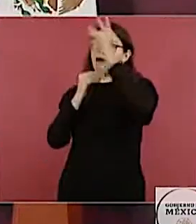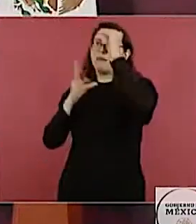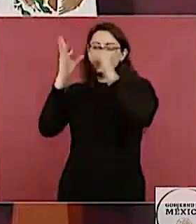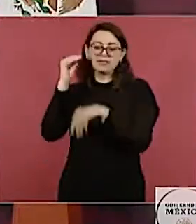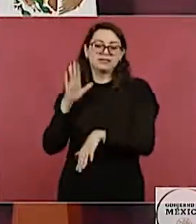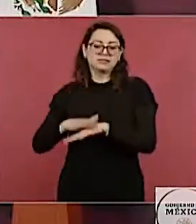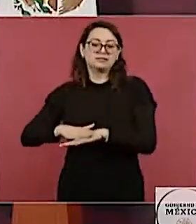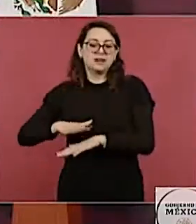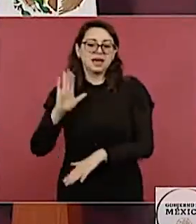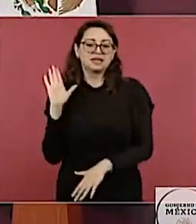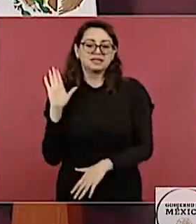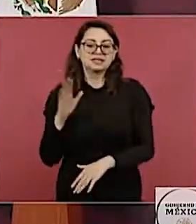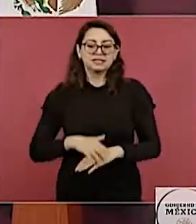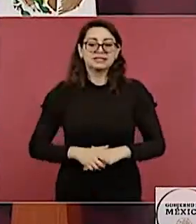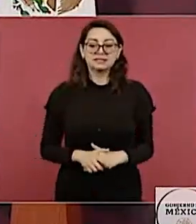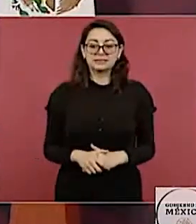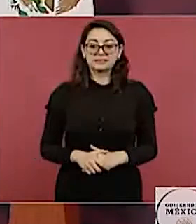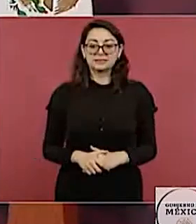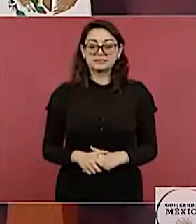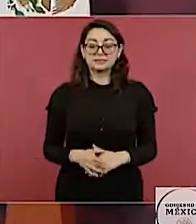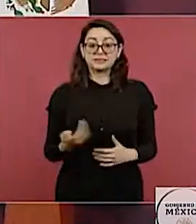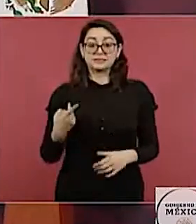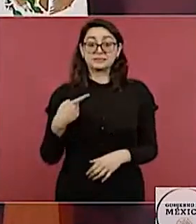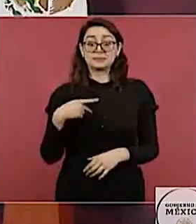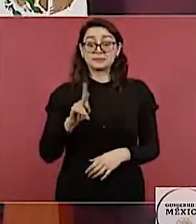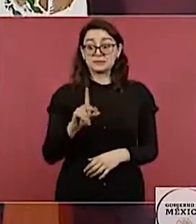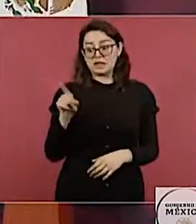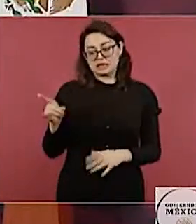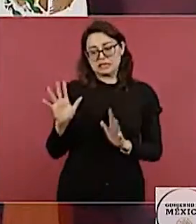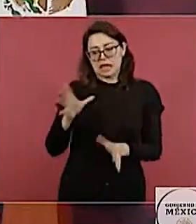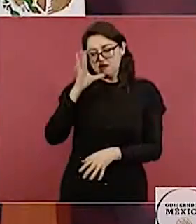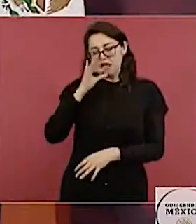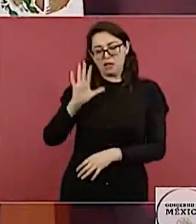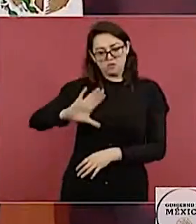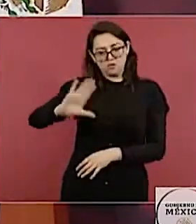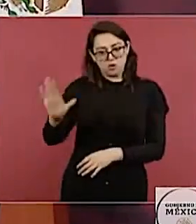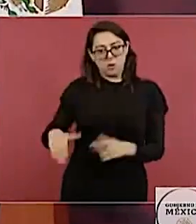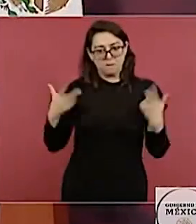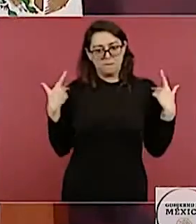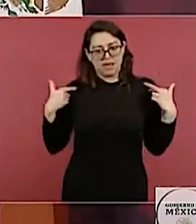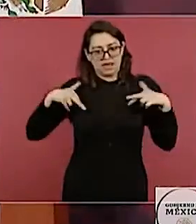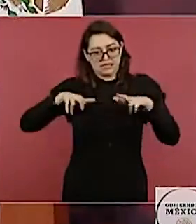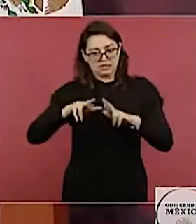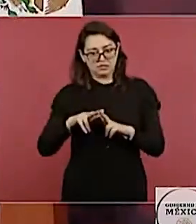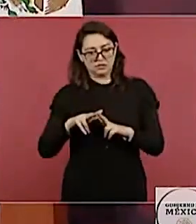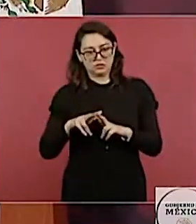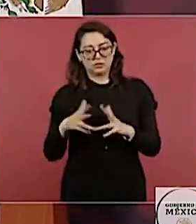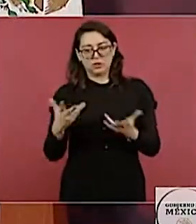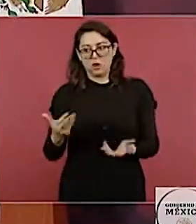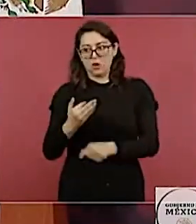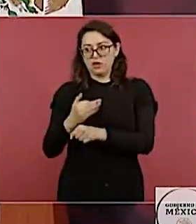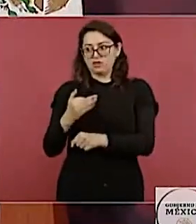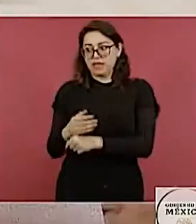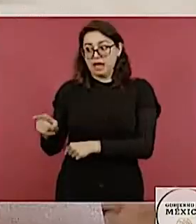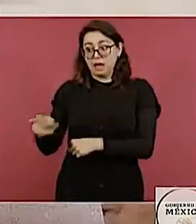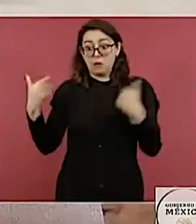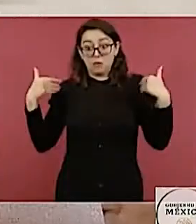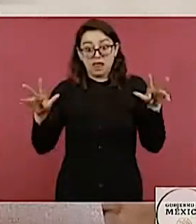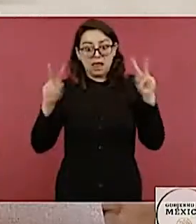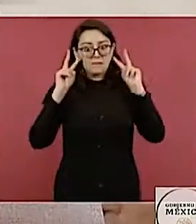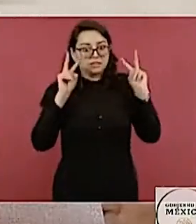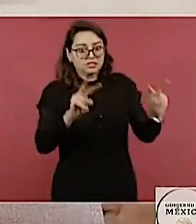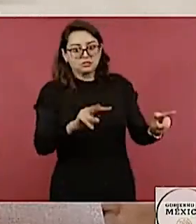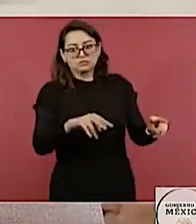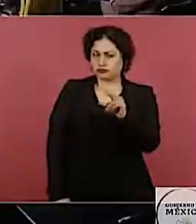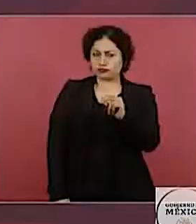que se volvería a morir el maestro no le tocó ver